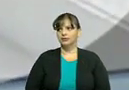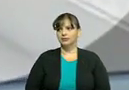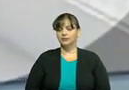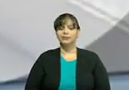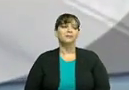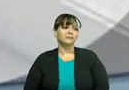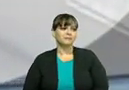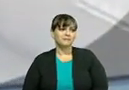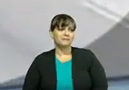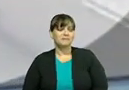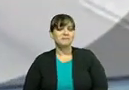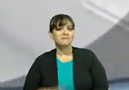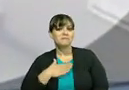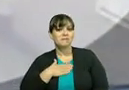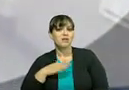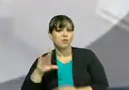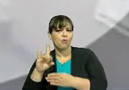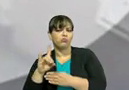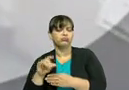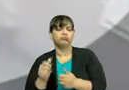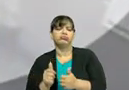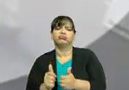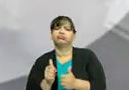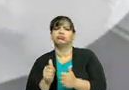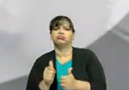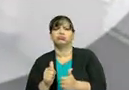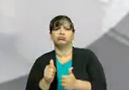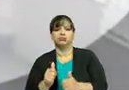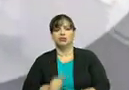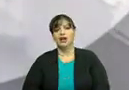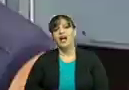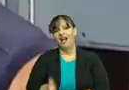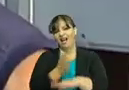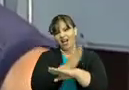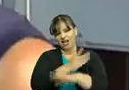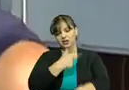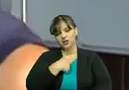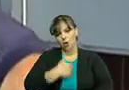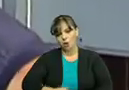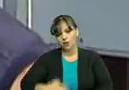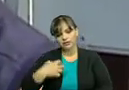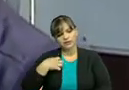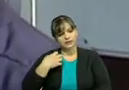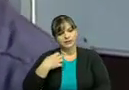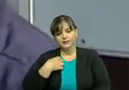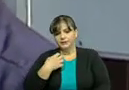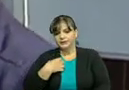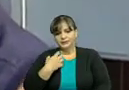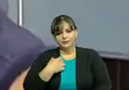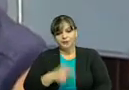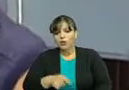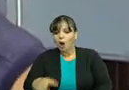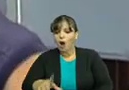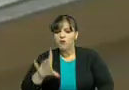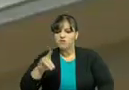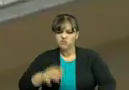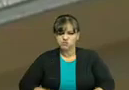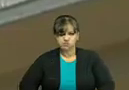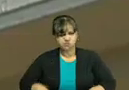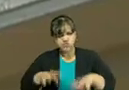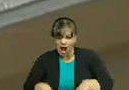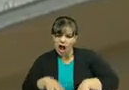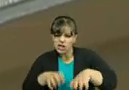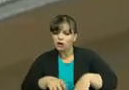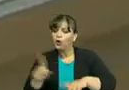salvó, la verdad que sí. Y yo que me quejo de que mi perra es brava, pero enhorabuena, incluso la gente se queja de ella, pero ¿qué